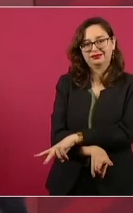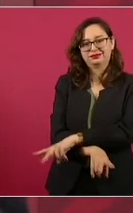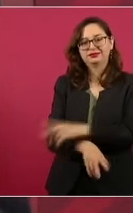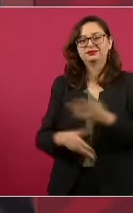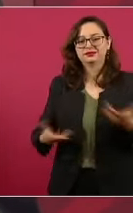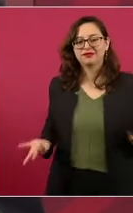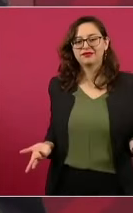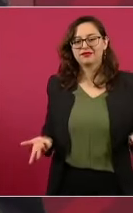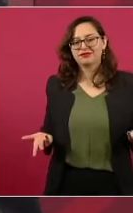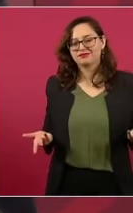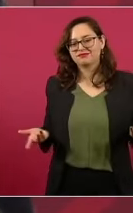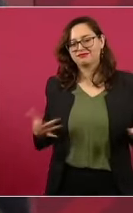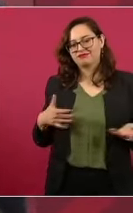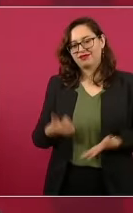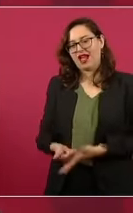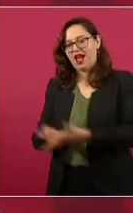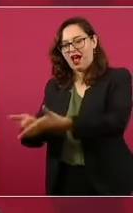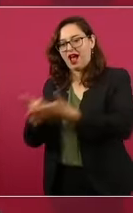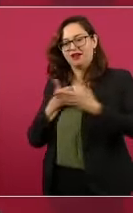se devolvieron el favor.